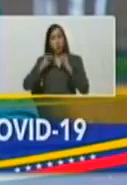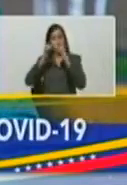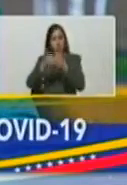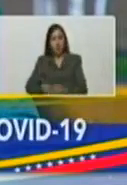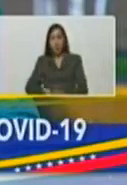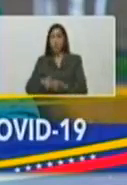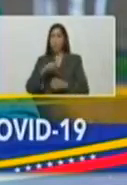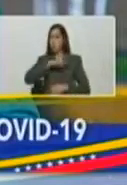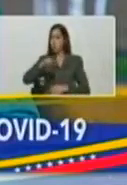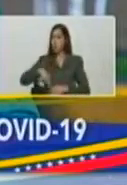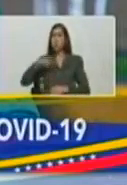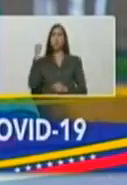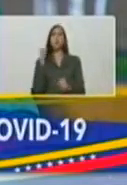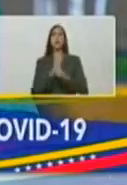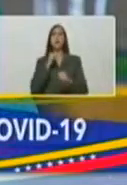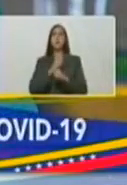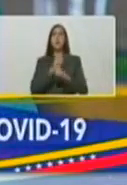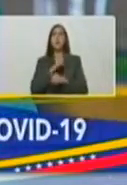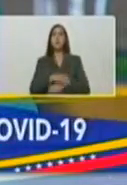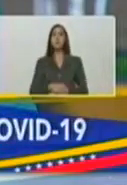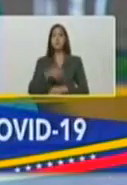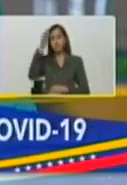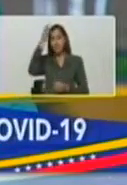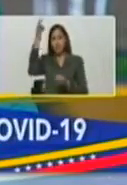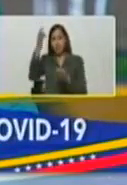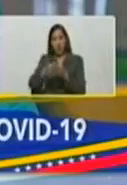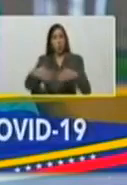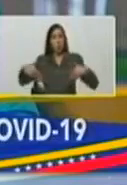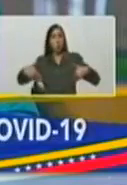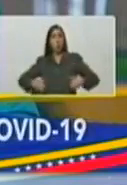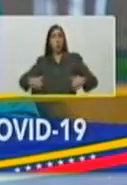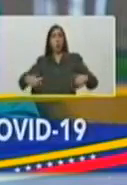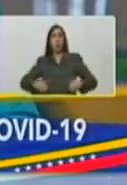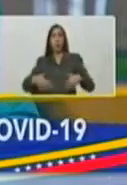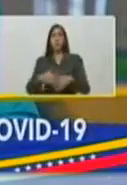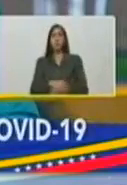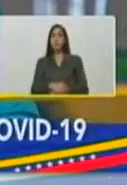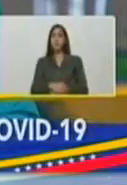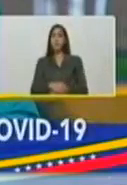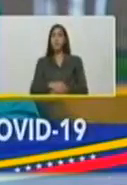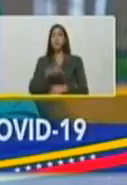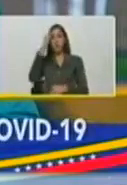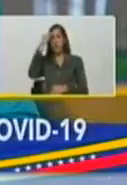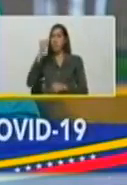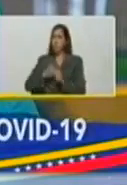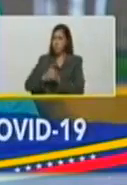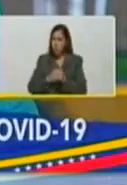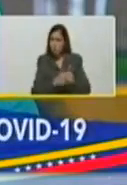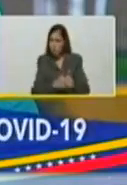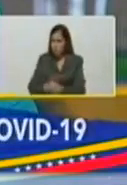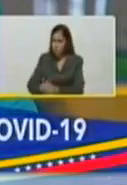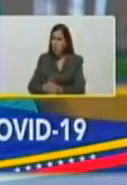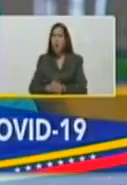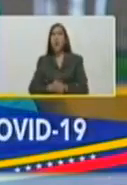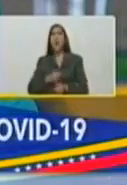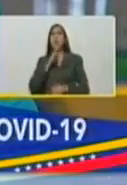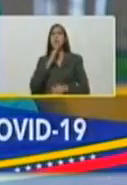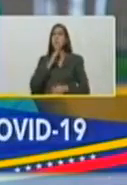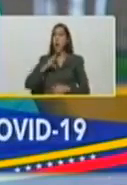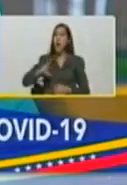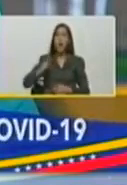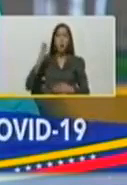en la tarea, porque creímos en nuestra fuerza. Nos persiguieron, nos cancelaron cuentas, llamaban a